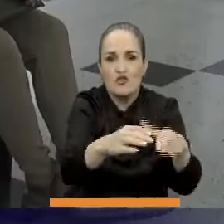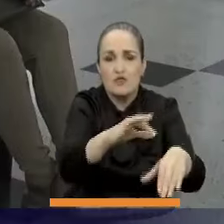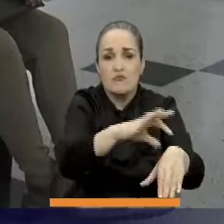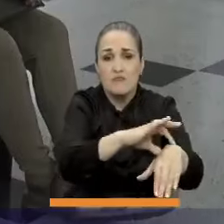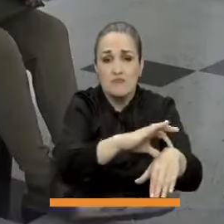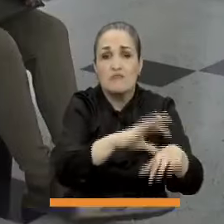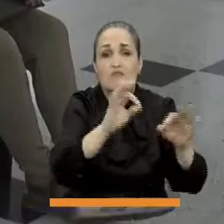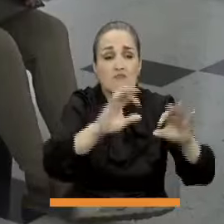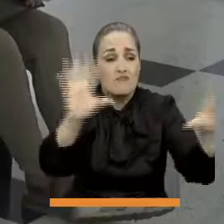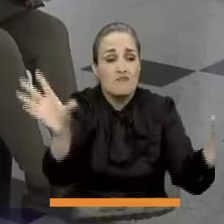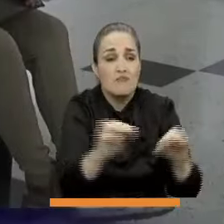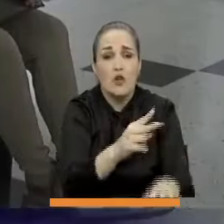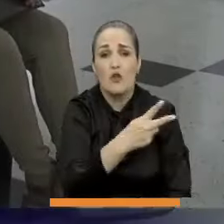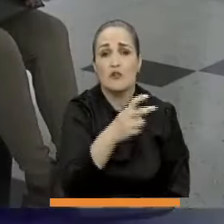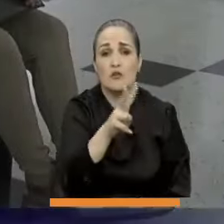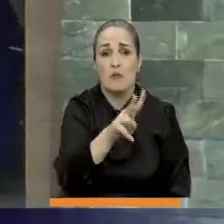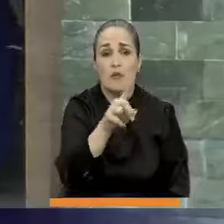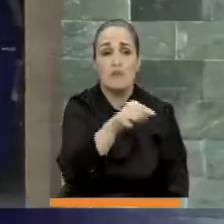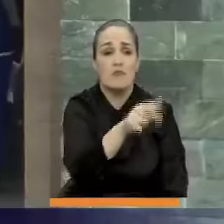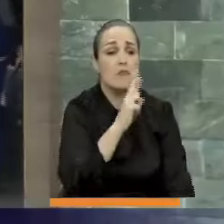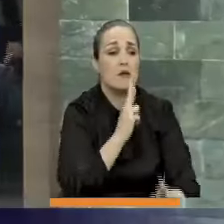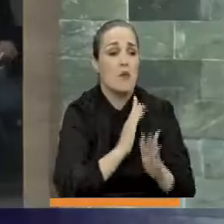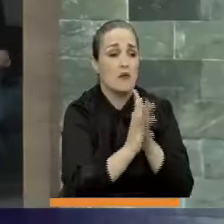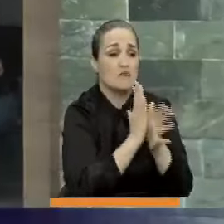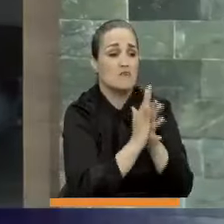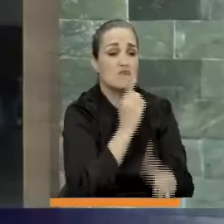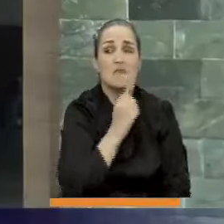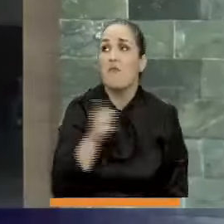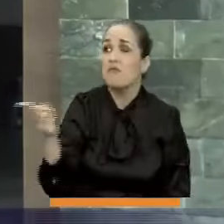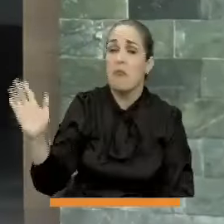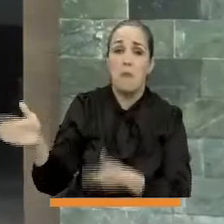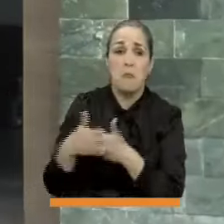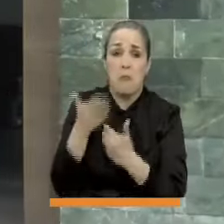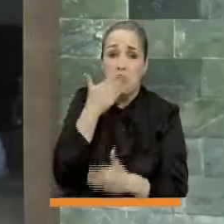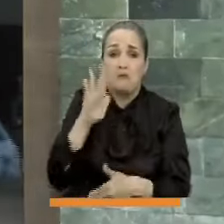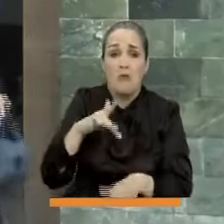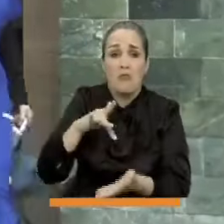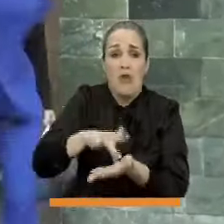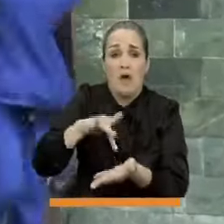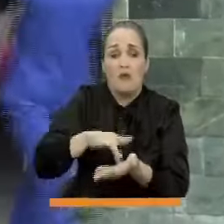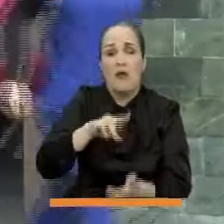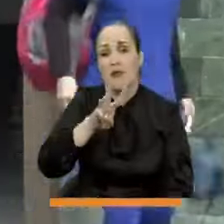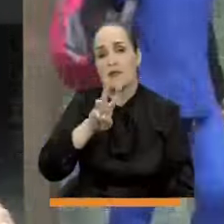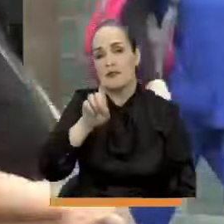221 instituciones de salud reportaron que la EPS les quedó debiendo 360 mil millones.